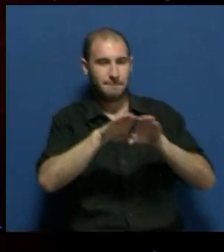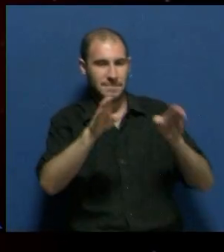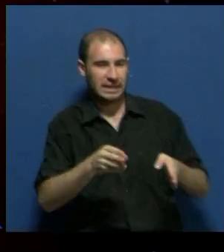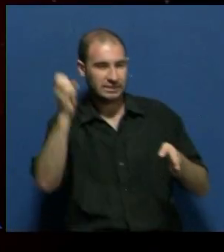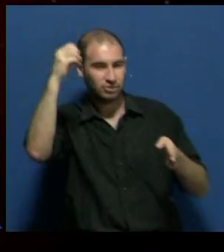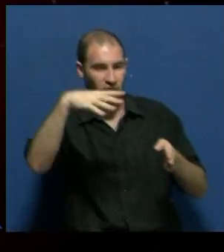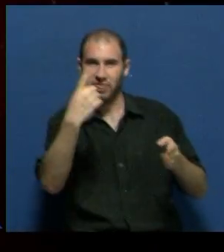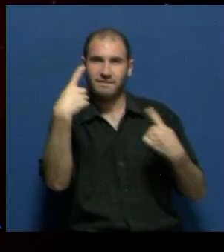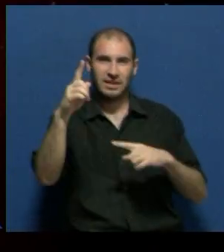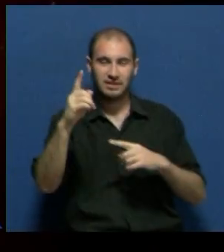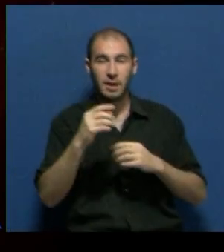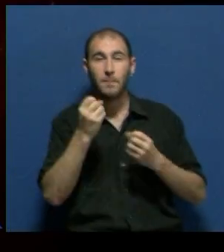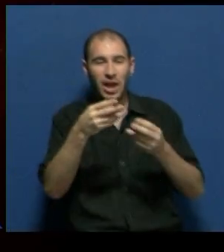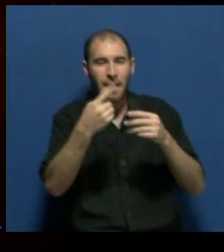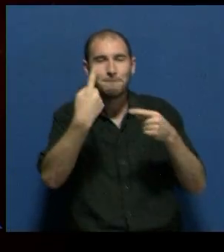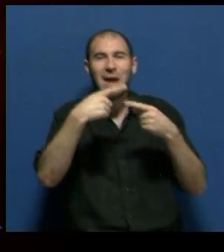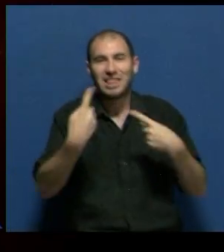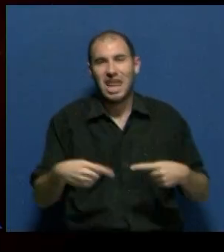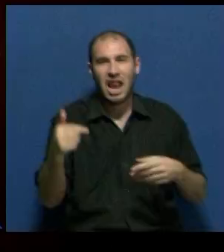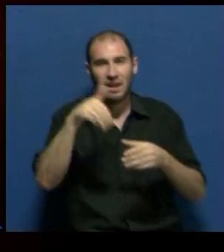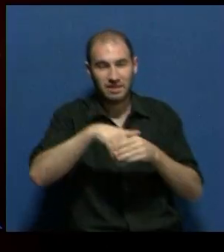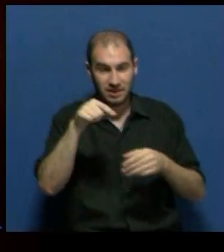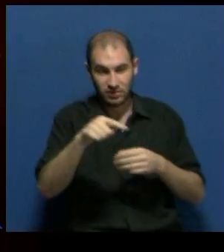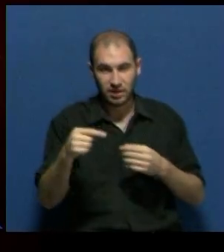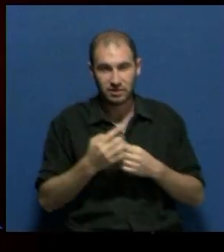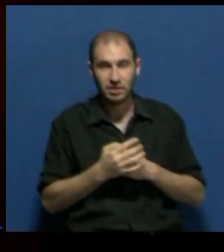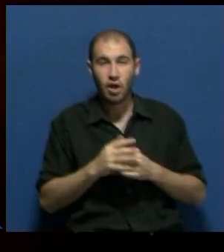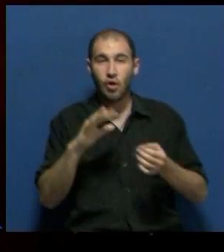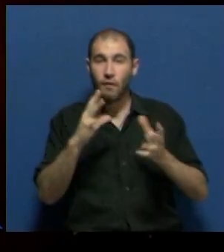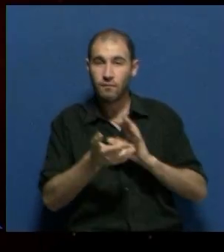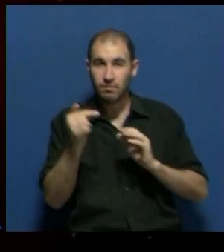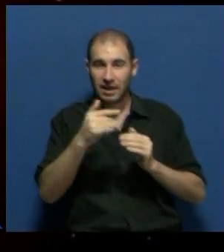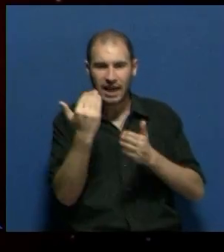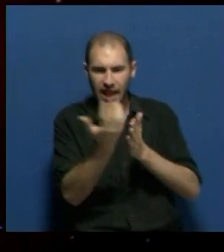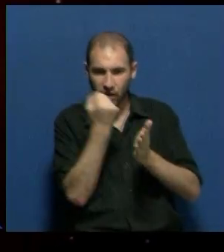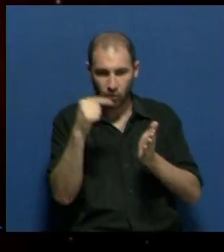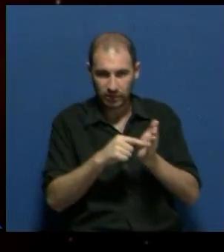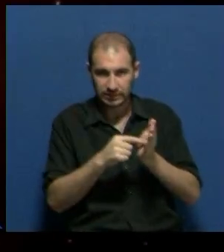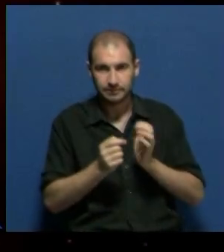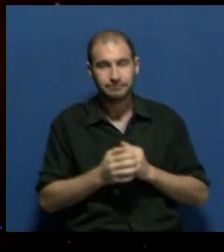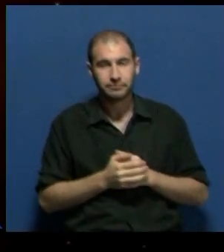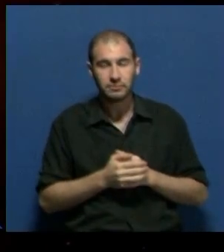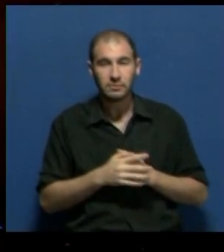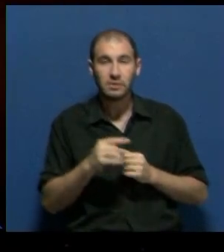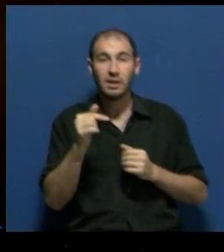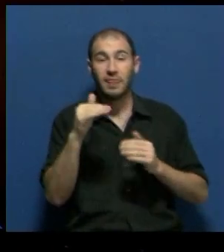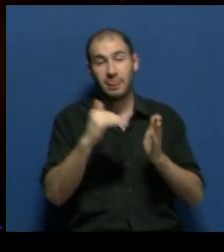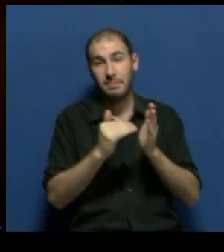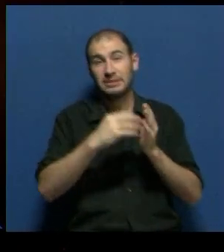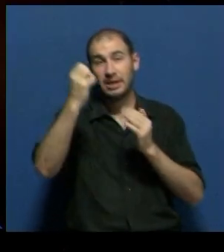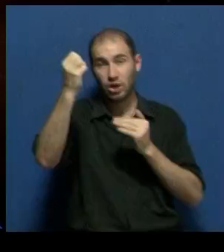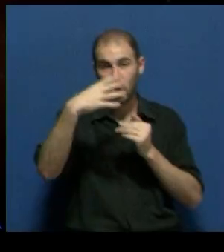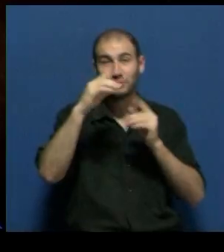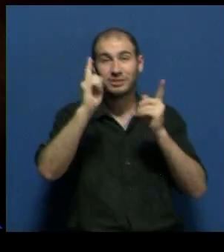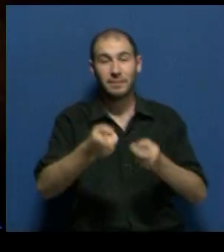mesa, es otro, por el material por el cual está compuesto. Claro. De esa manera se detecta. Y obviamente, determinando la luz y